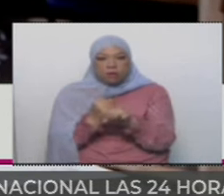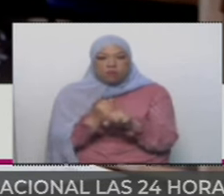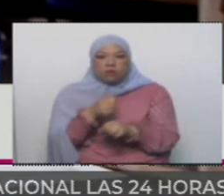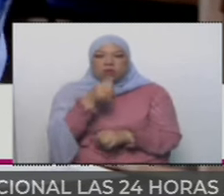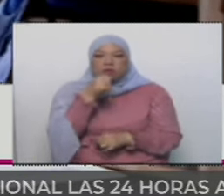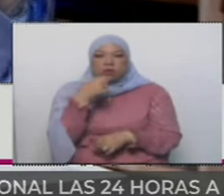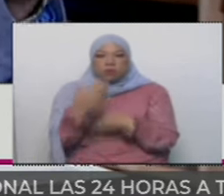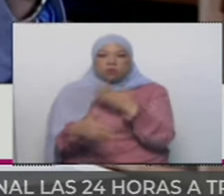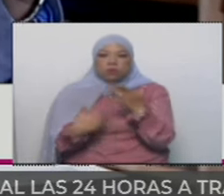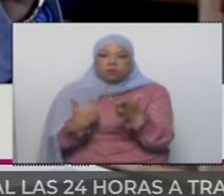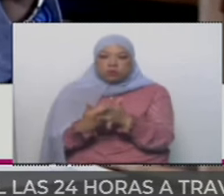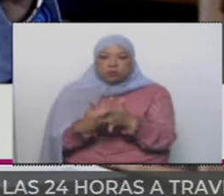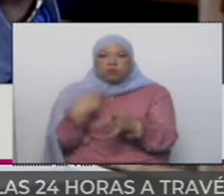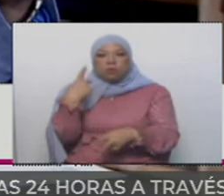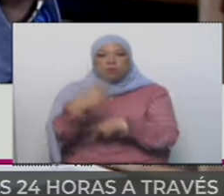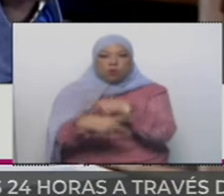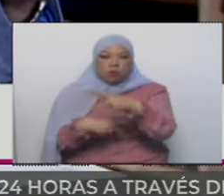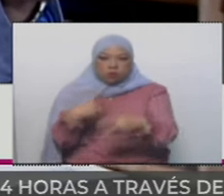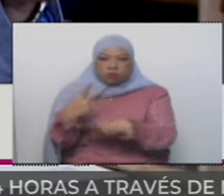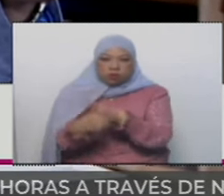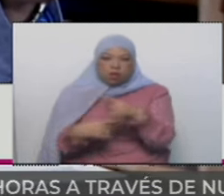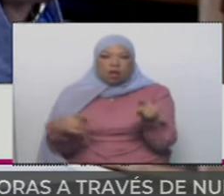si fuimos del Frente Productivo